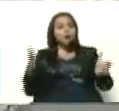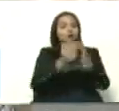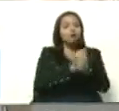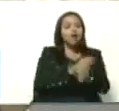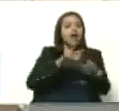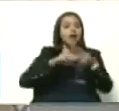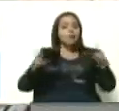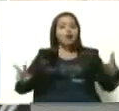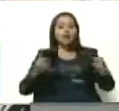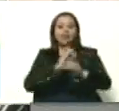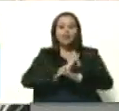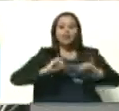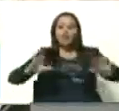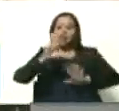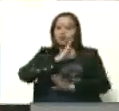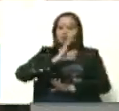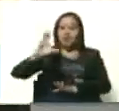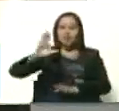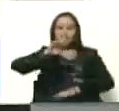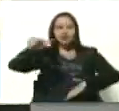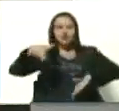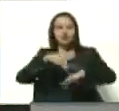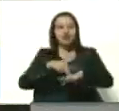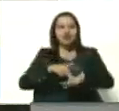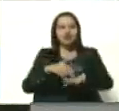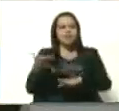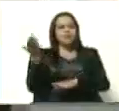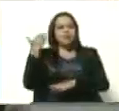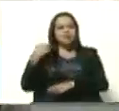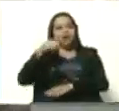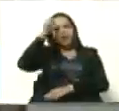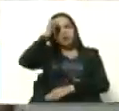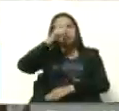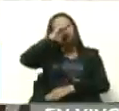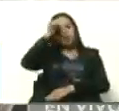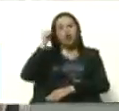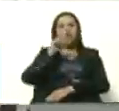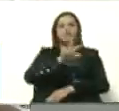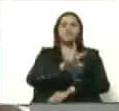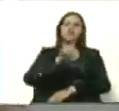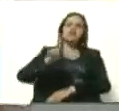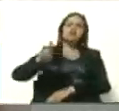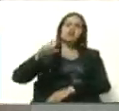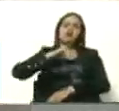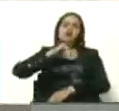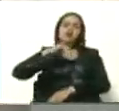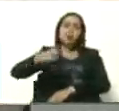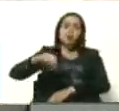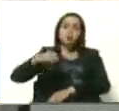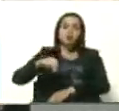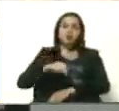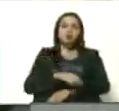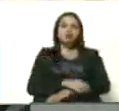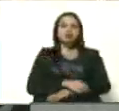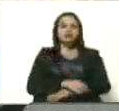la independencia y la soberanía nacional el pasado domingo 21 de junio.